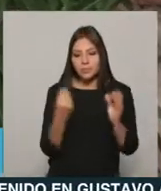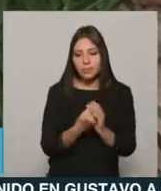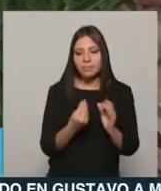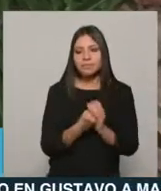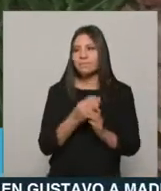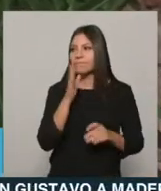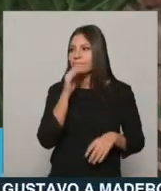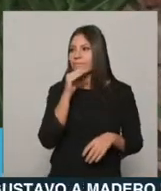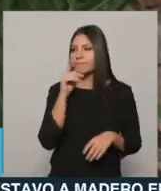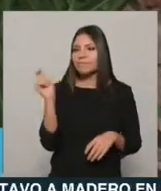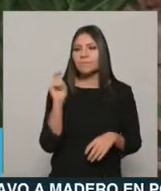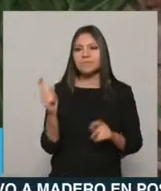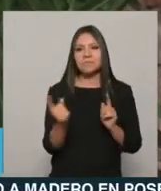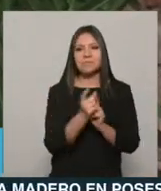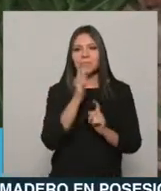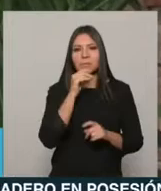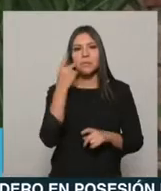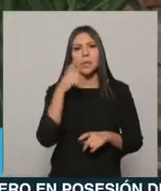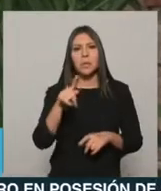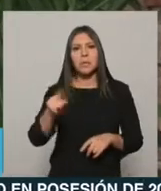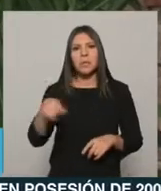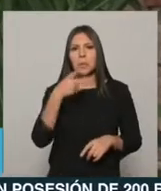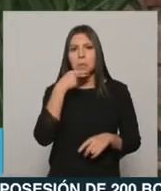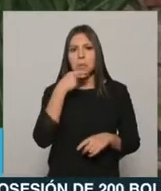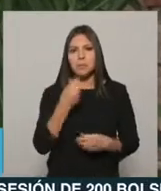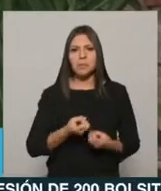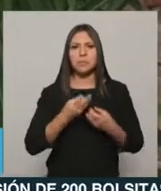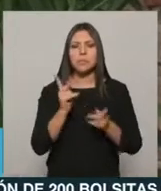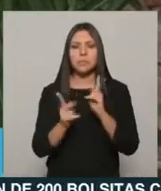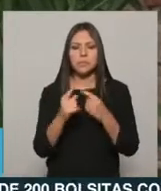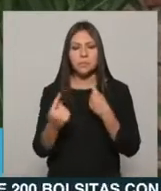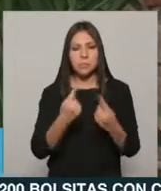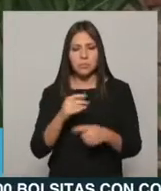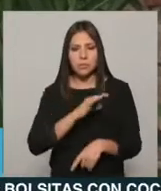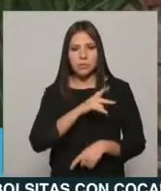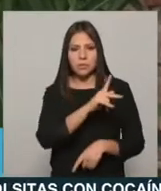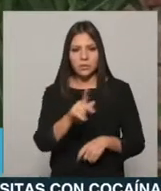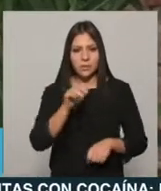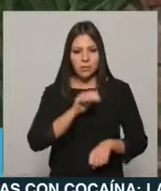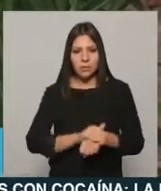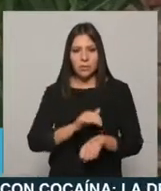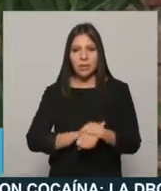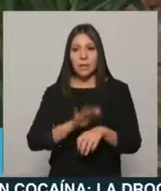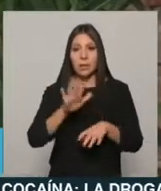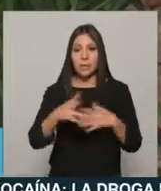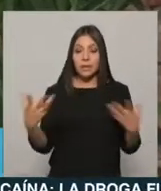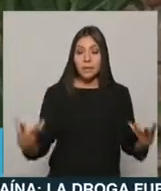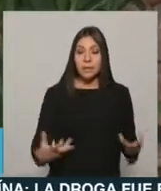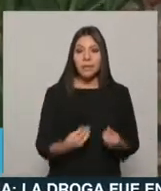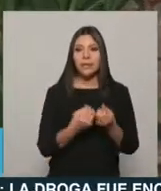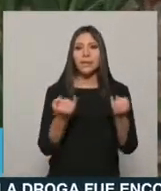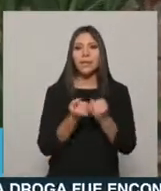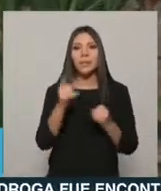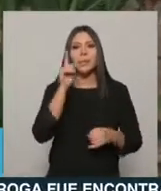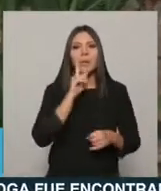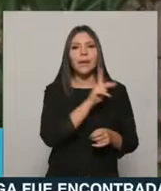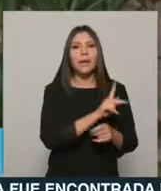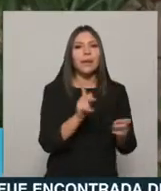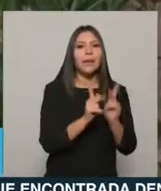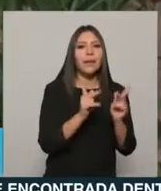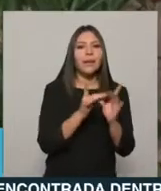pareja, pero sí que la platican con los hombres, con sus amigos. Bueno, que cuando ustedes se juntan también nos dan... de los hombres. Platican de los